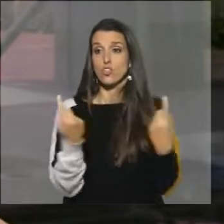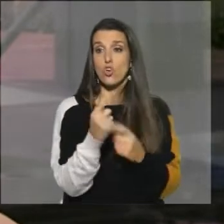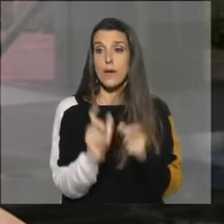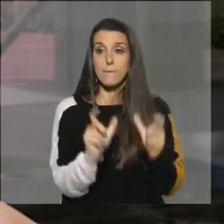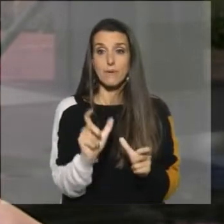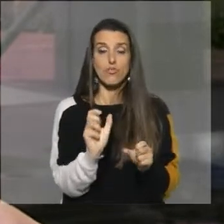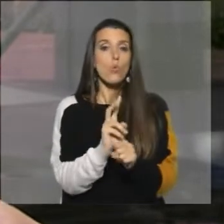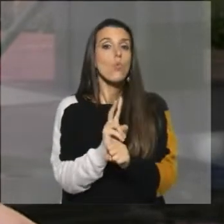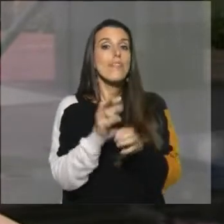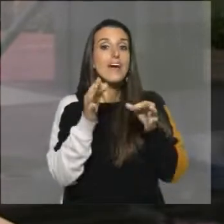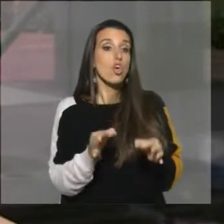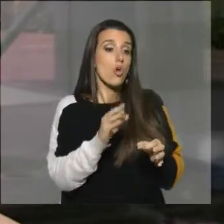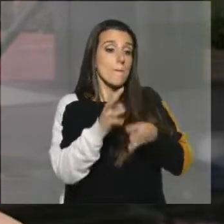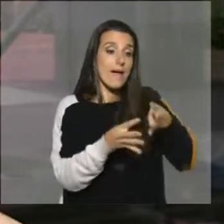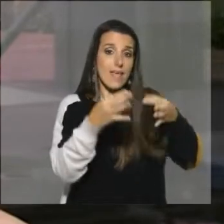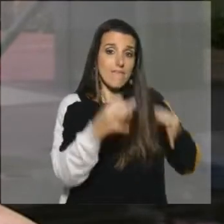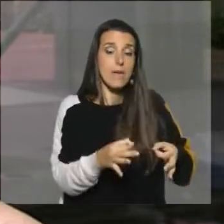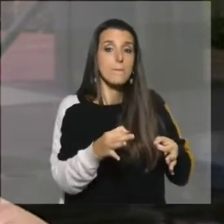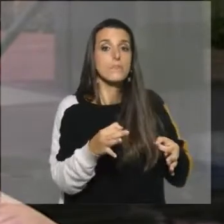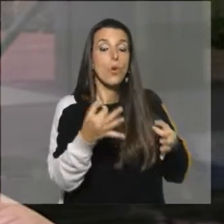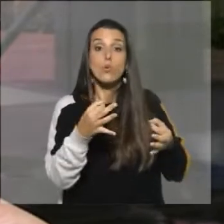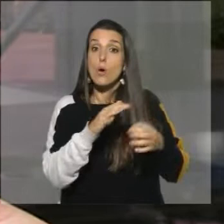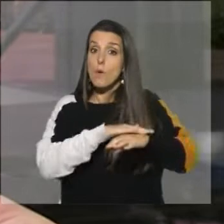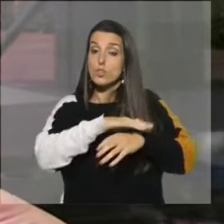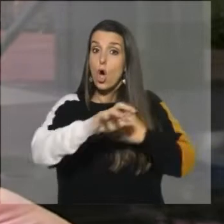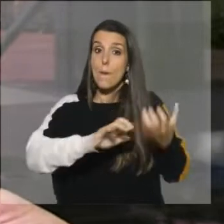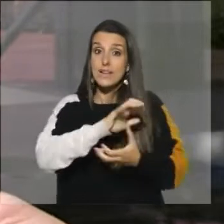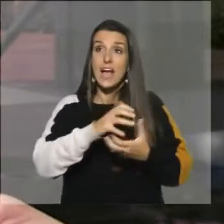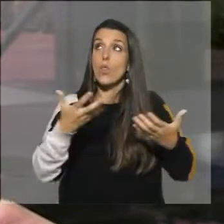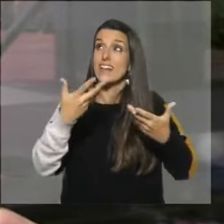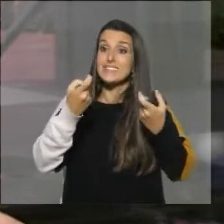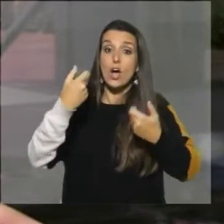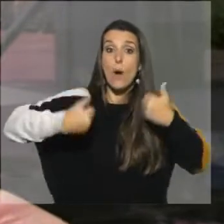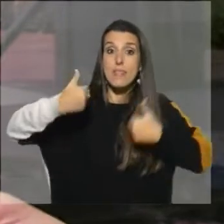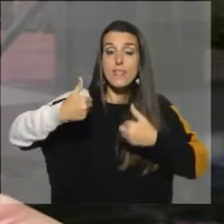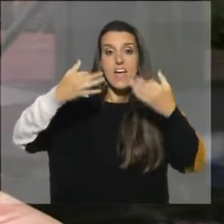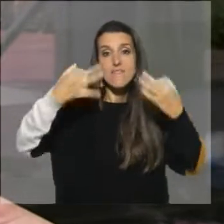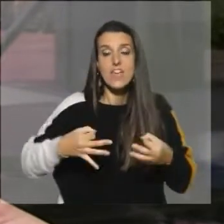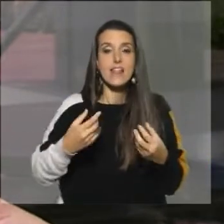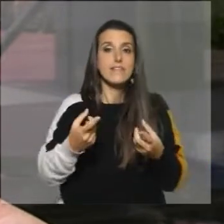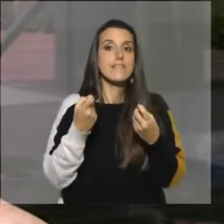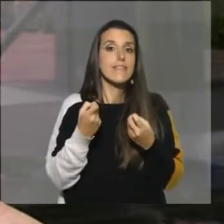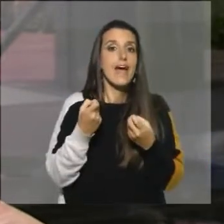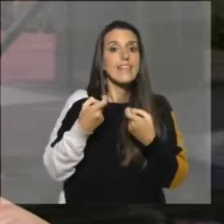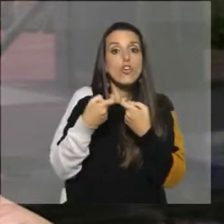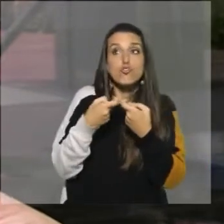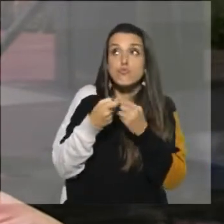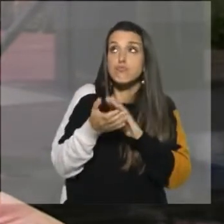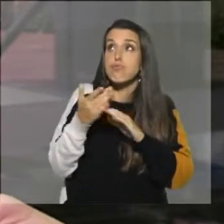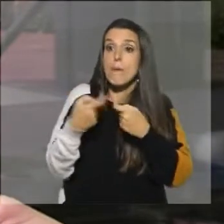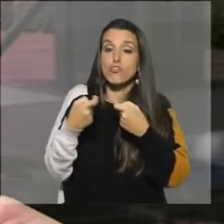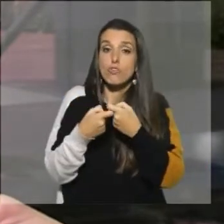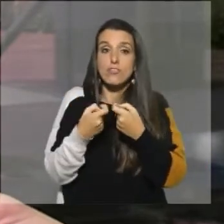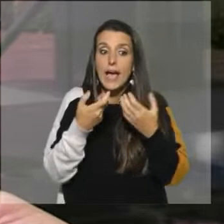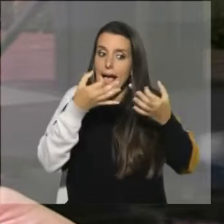de la planta minas en un momento complicado en el momento de competencia en un momento donde estamos en un proceso de asociación y la verdad que este